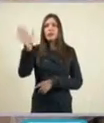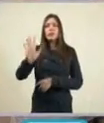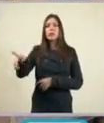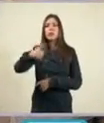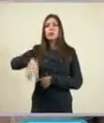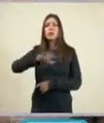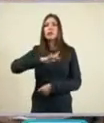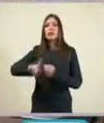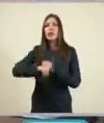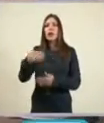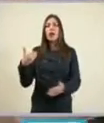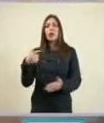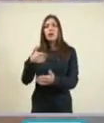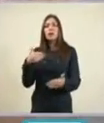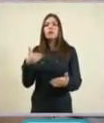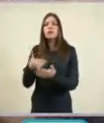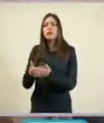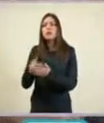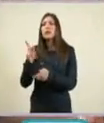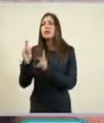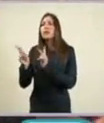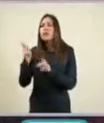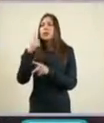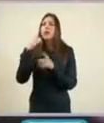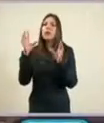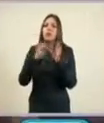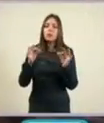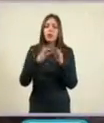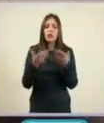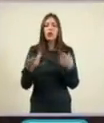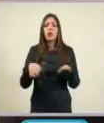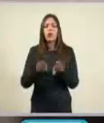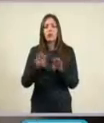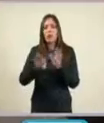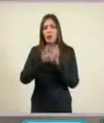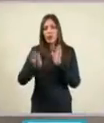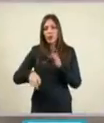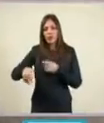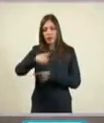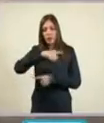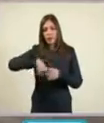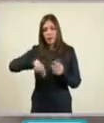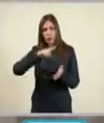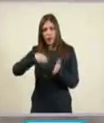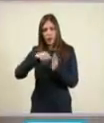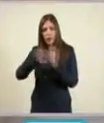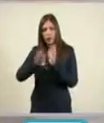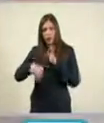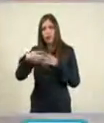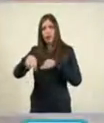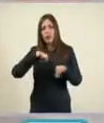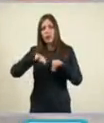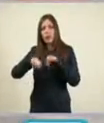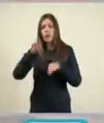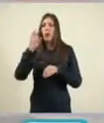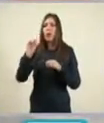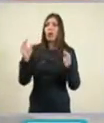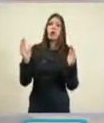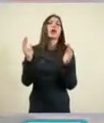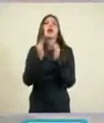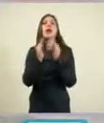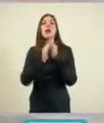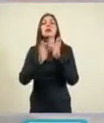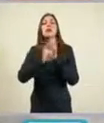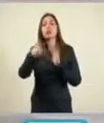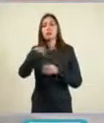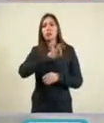anticipe. ¿cómo nos podemos Claro. involucrar como sociedad? Empezando, por ejemplo, aquí, ¿no? En este entorno de trabajo. En tu casa. En tu casa. ¿no? Aquí Lo tú más